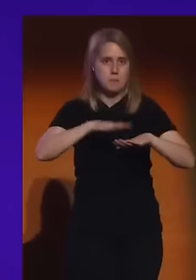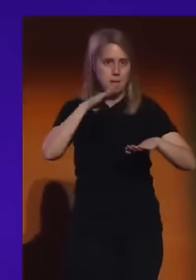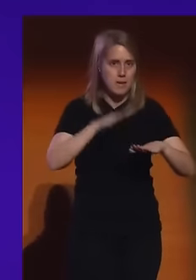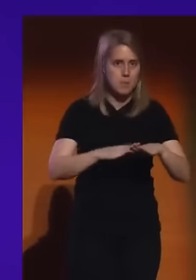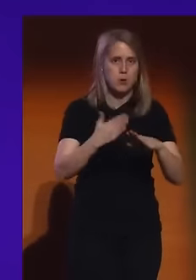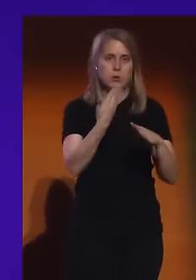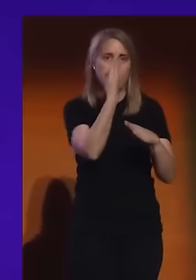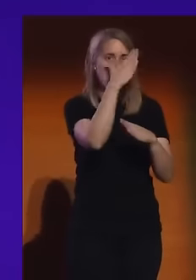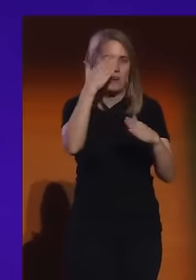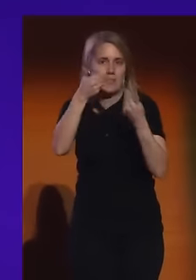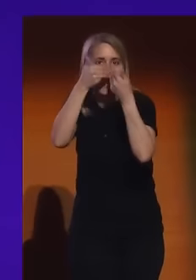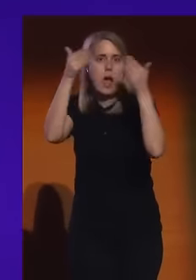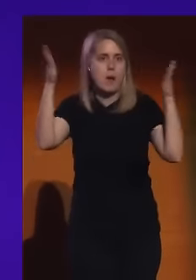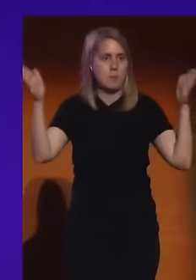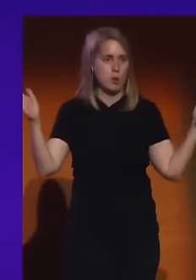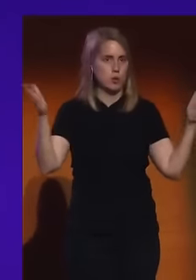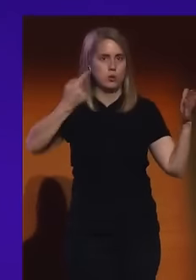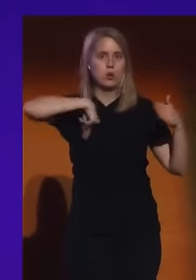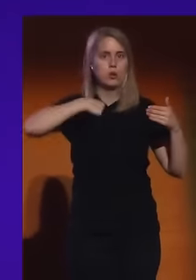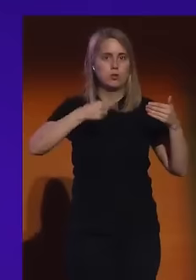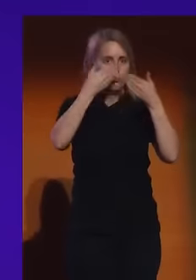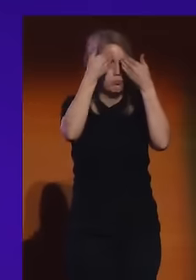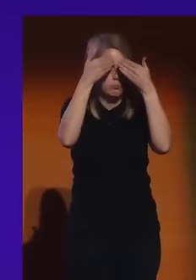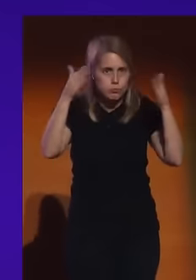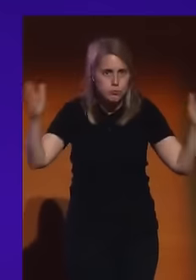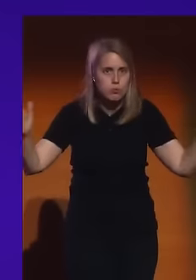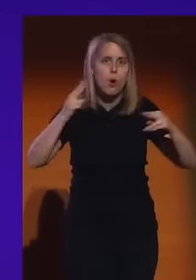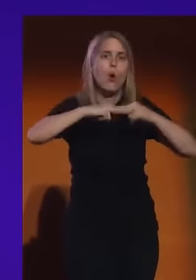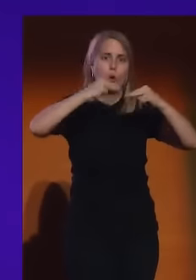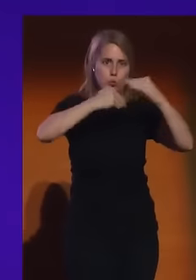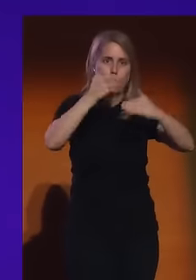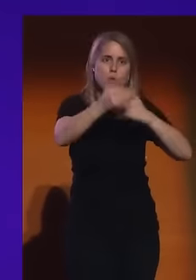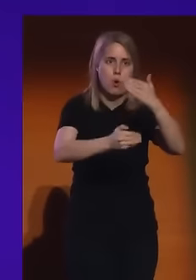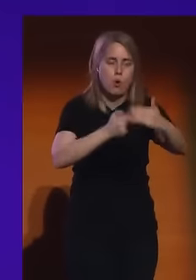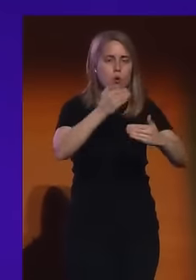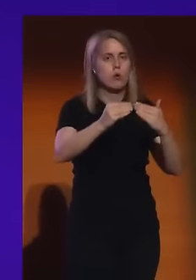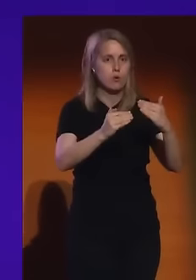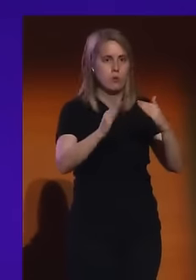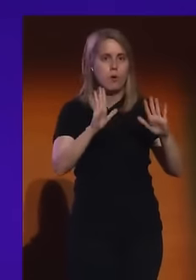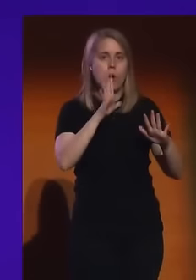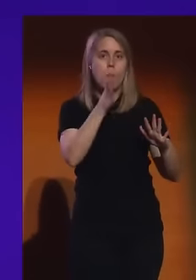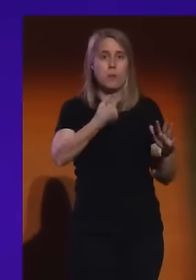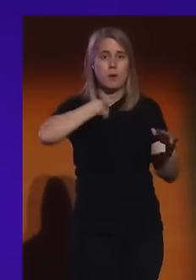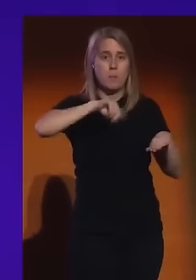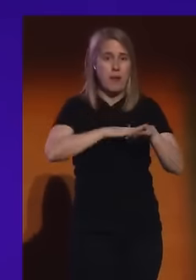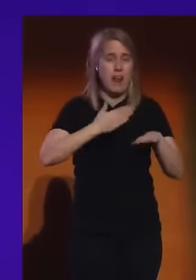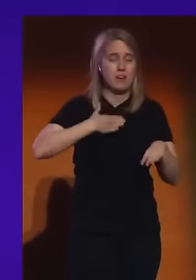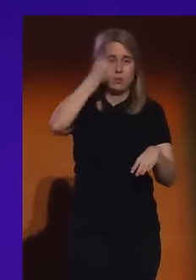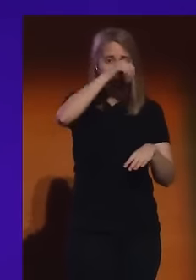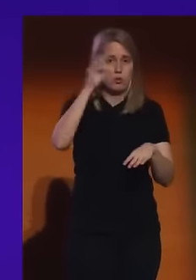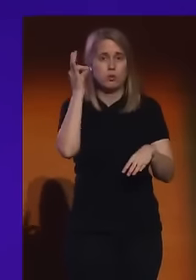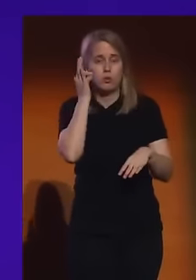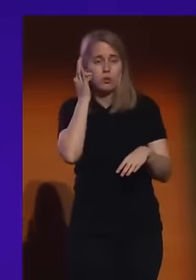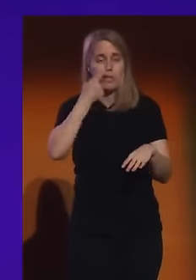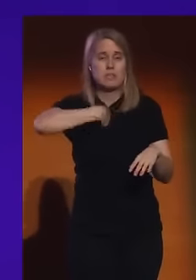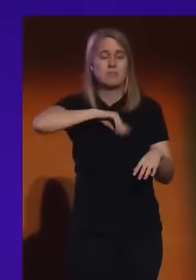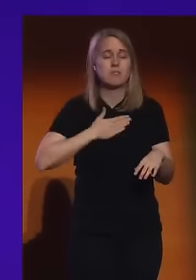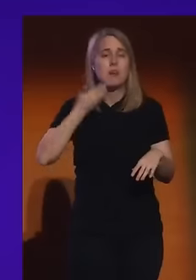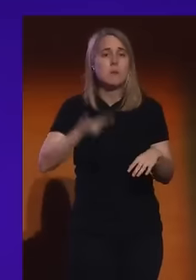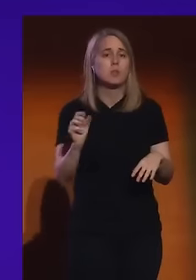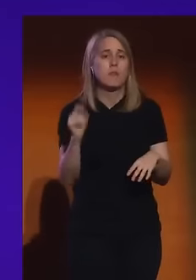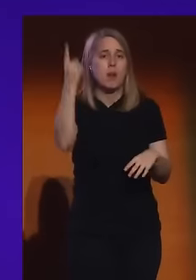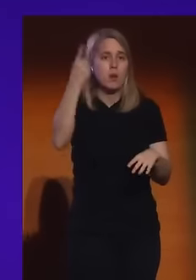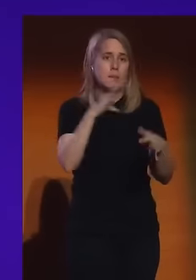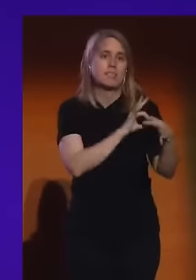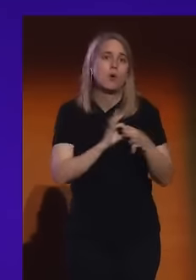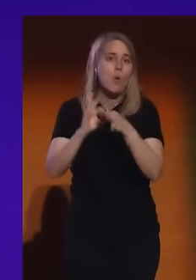y frentes amplios somos un frente amplio en construcción porque para nosotras y nosotros lo que prima es